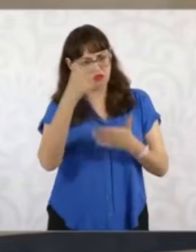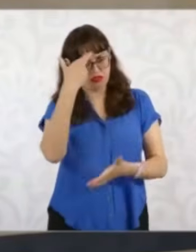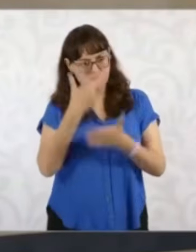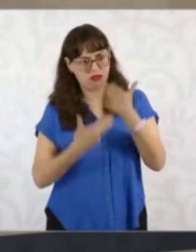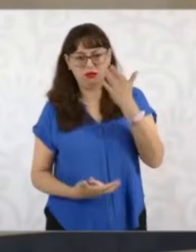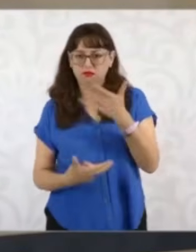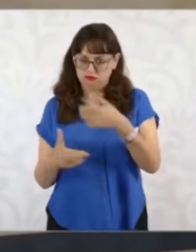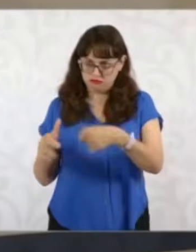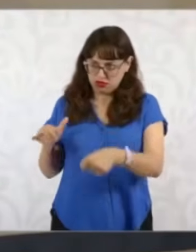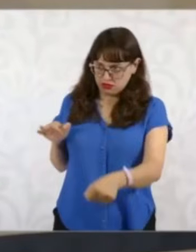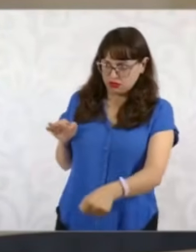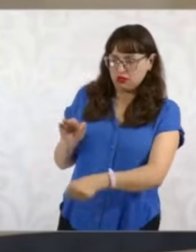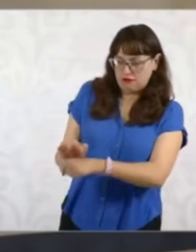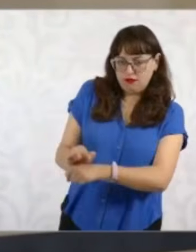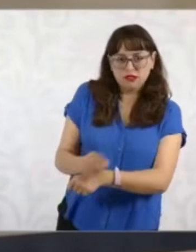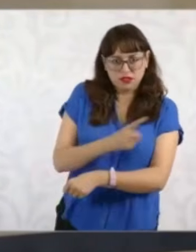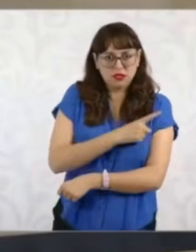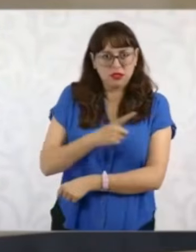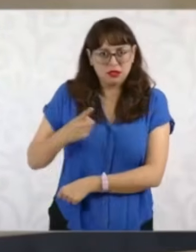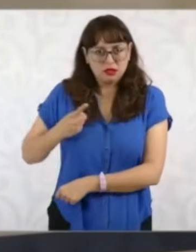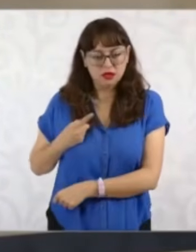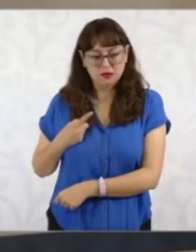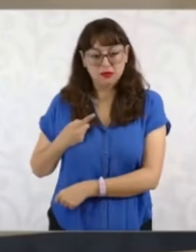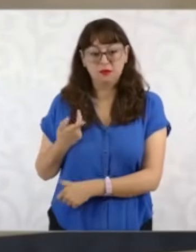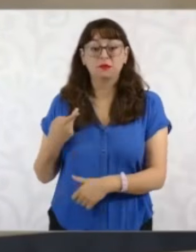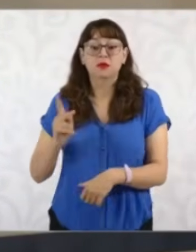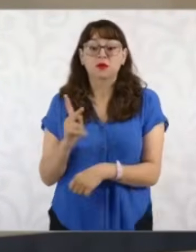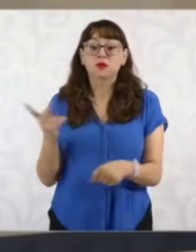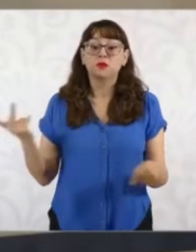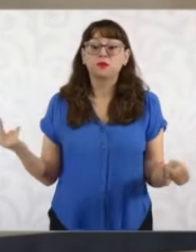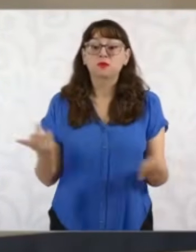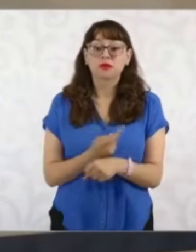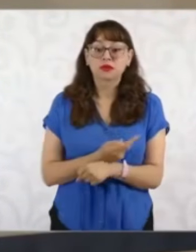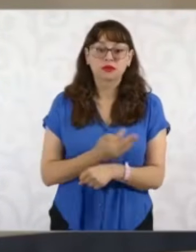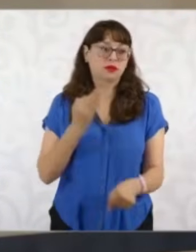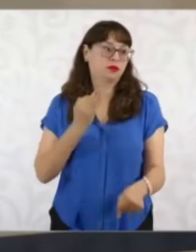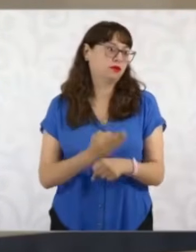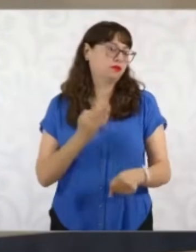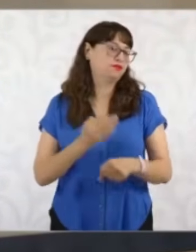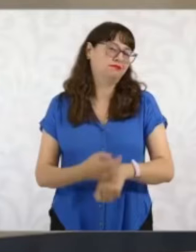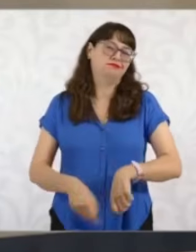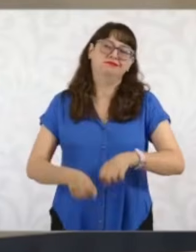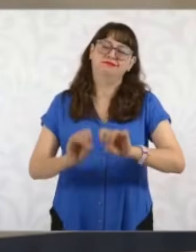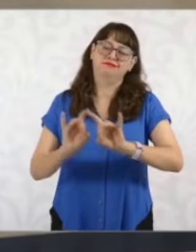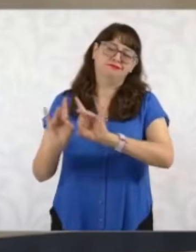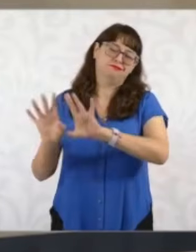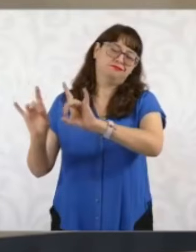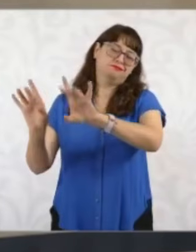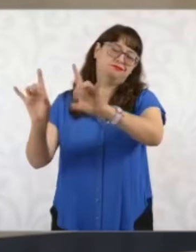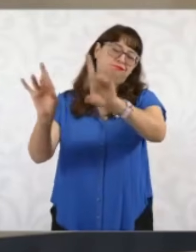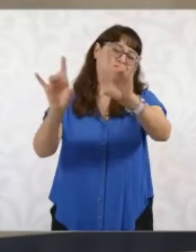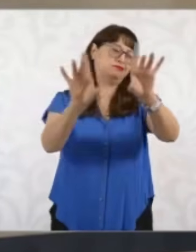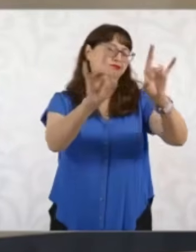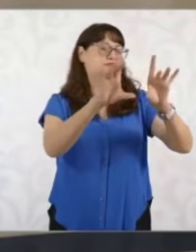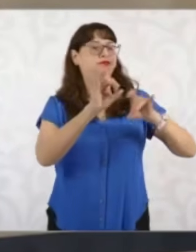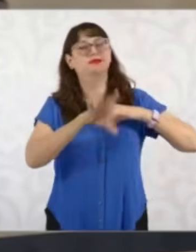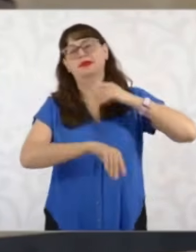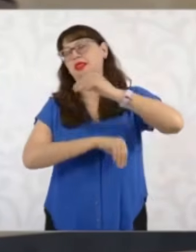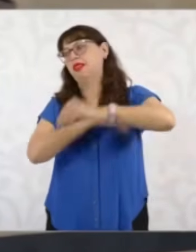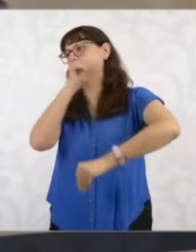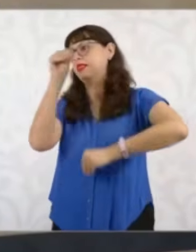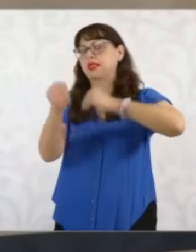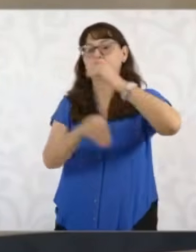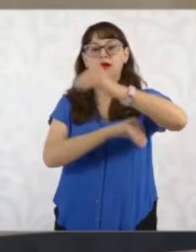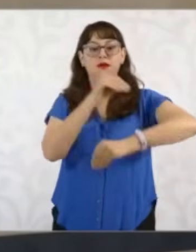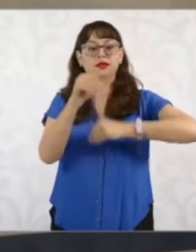porque ha habido obviamente un gran debate, de eso se trataba, pero creo que no se trataba